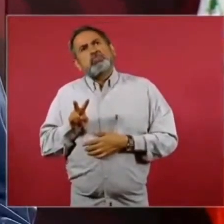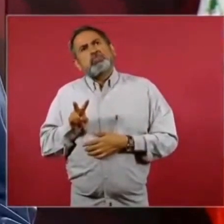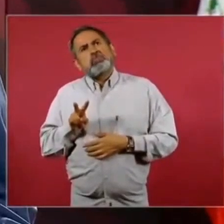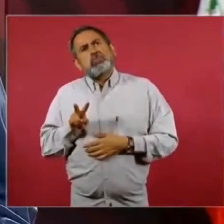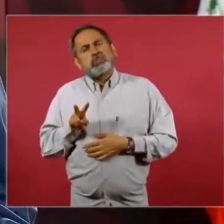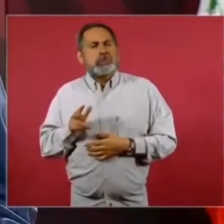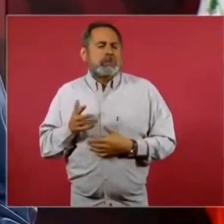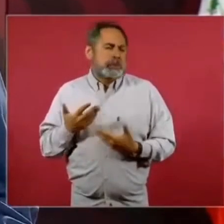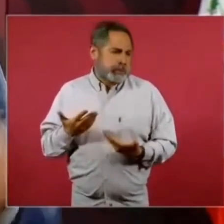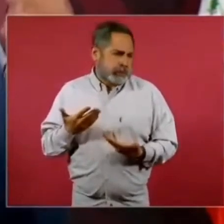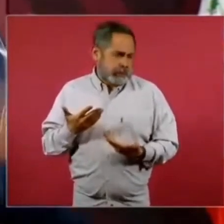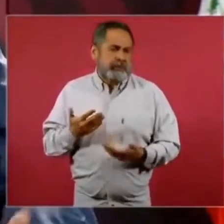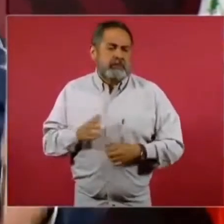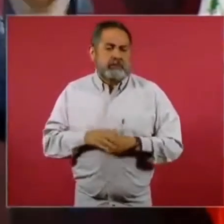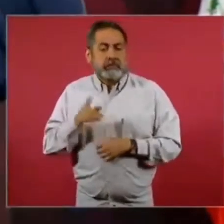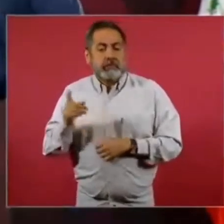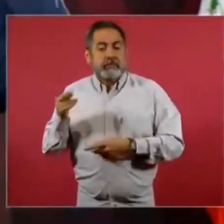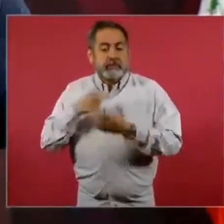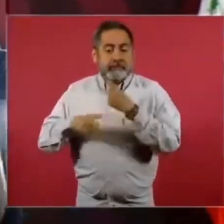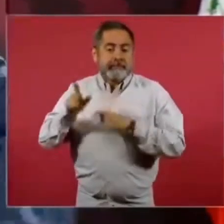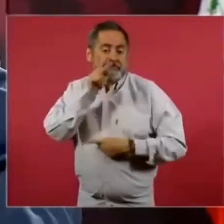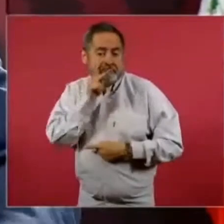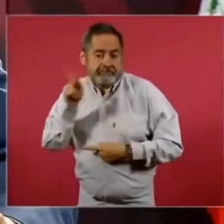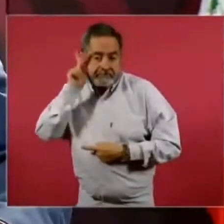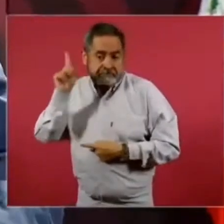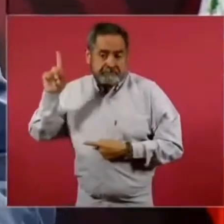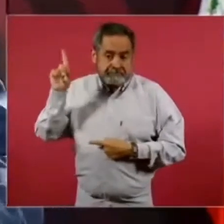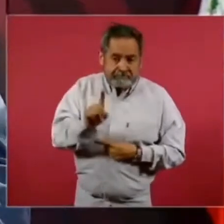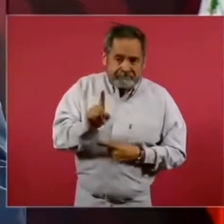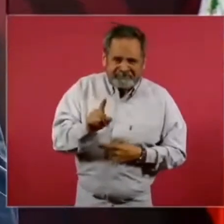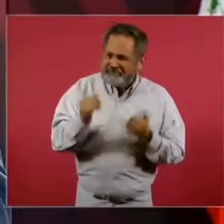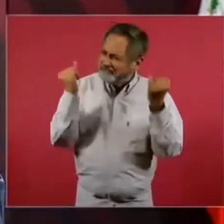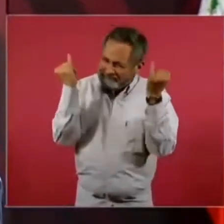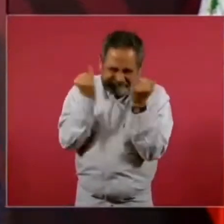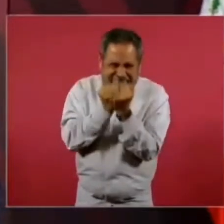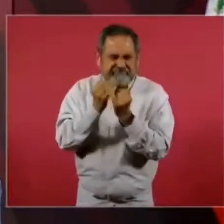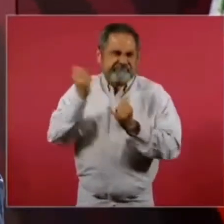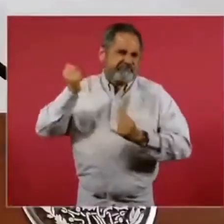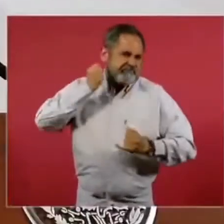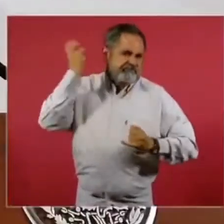pobres y el papa igual